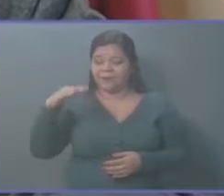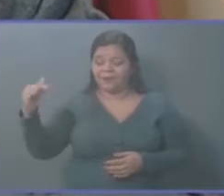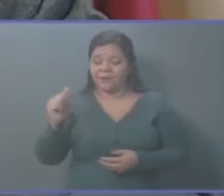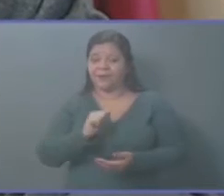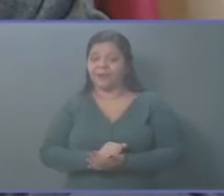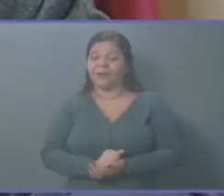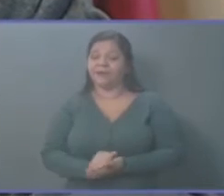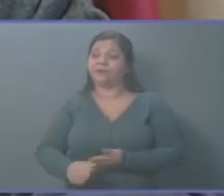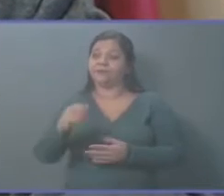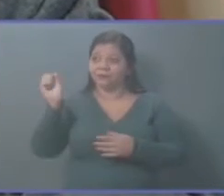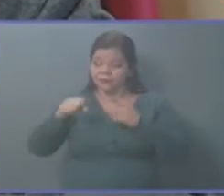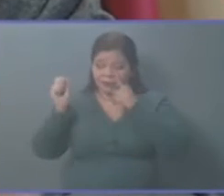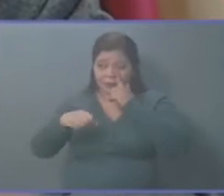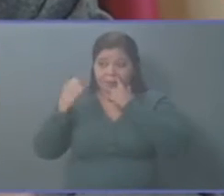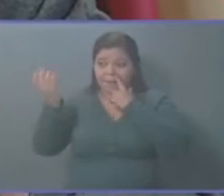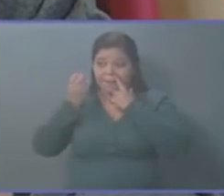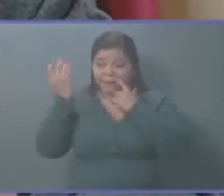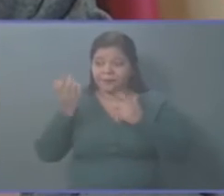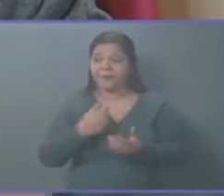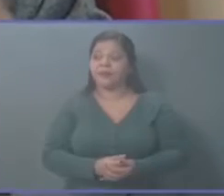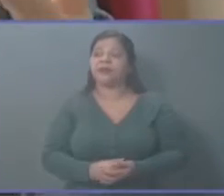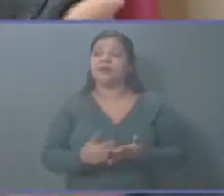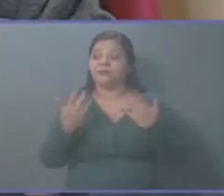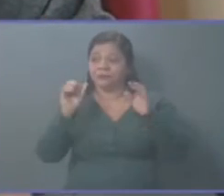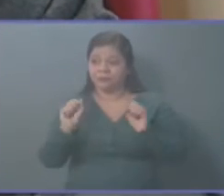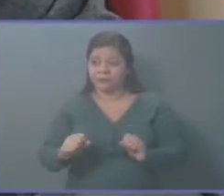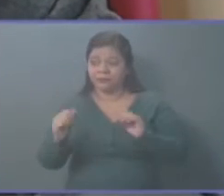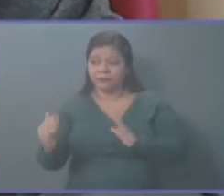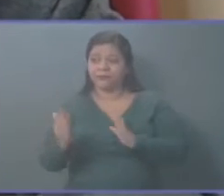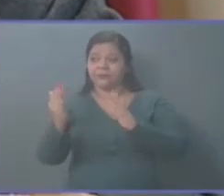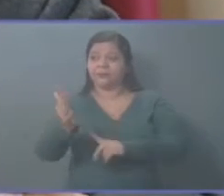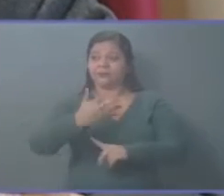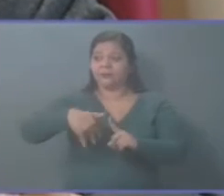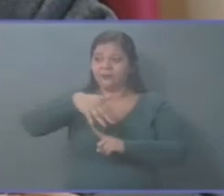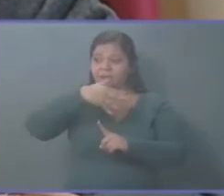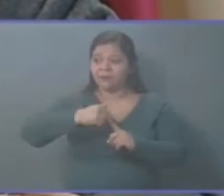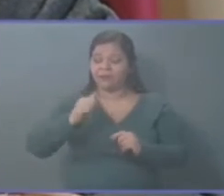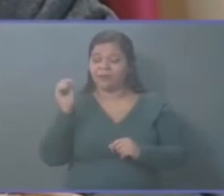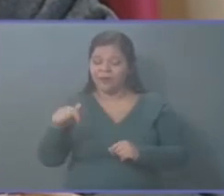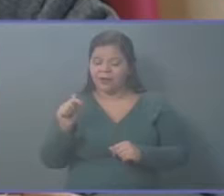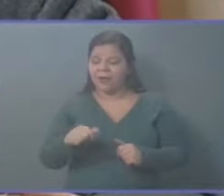muy necesario para poder paliar esta situación